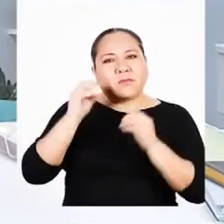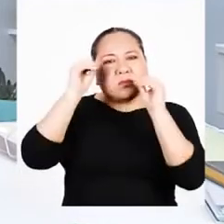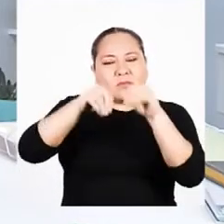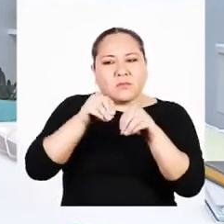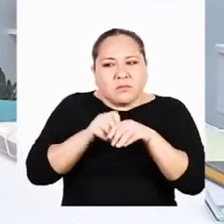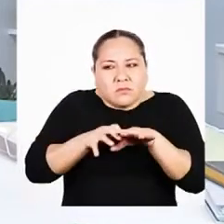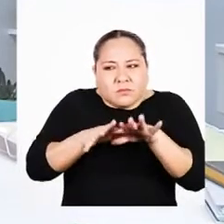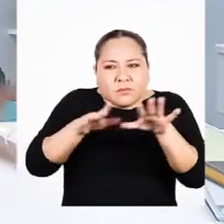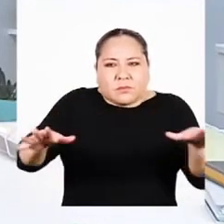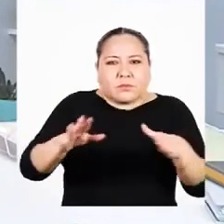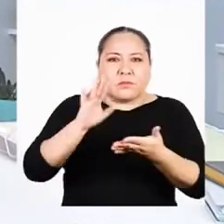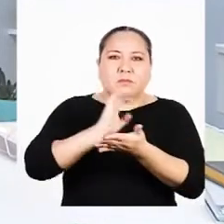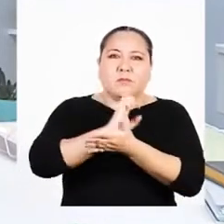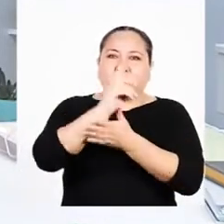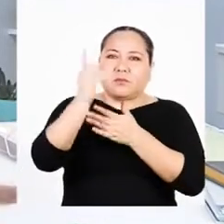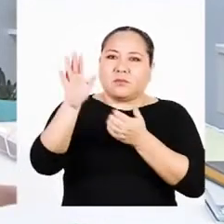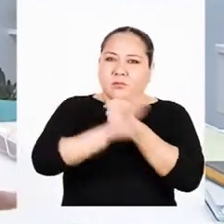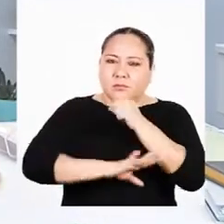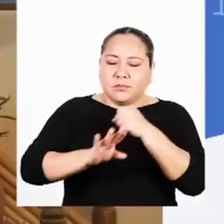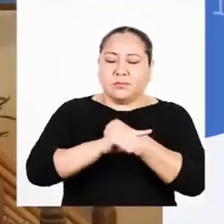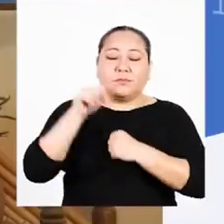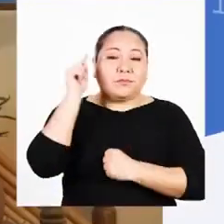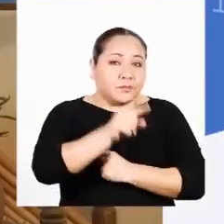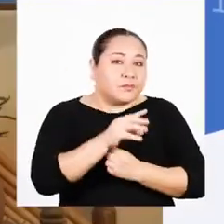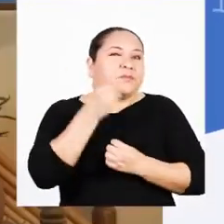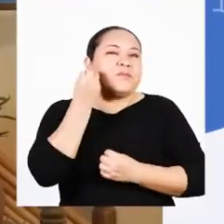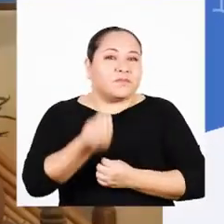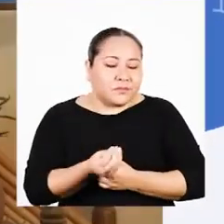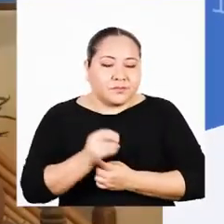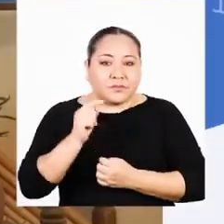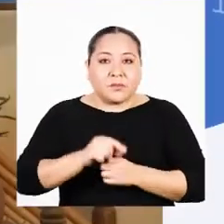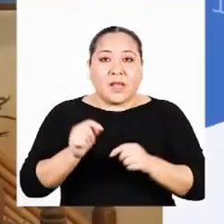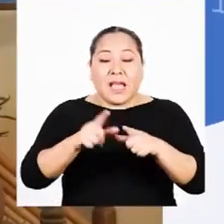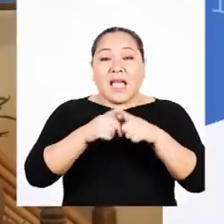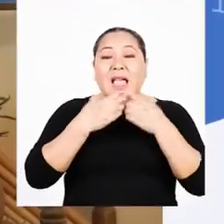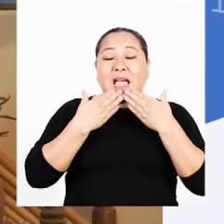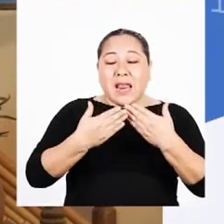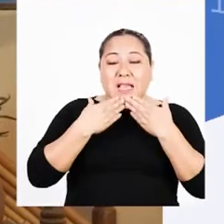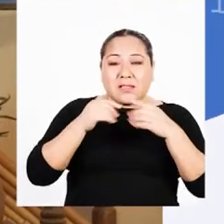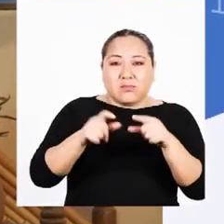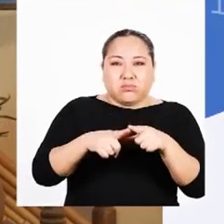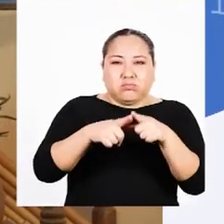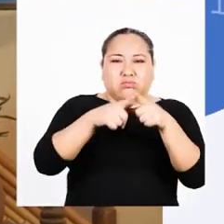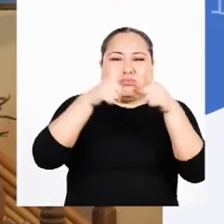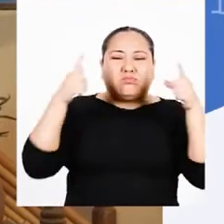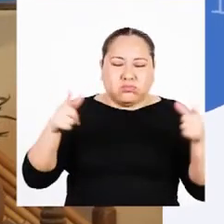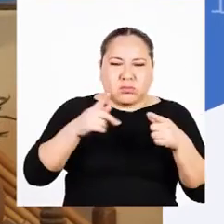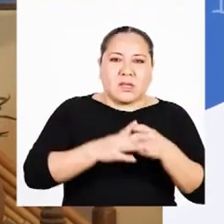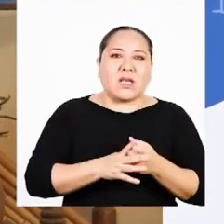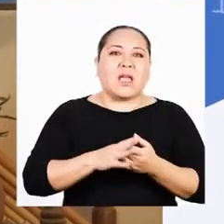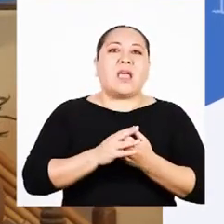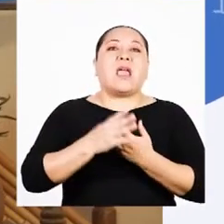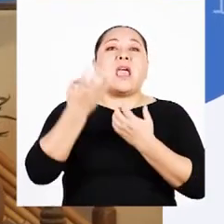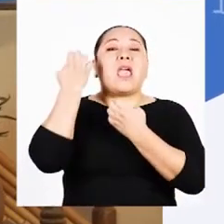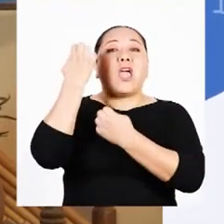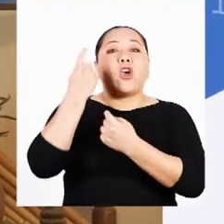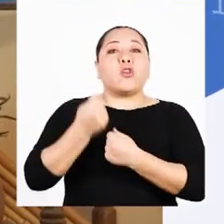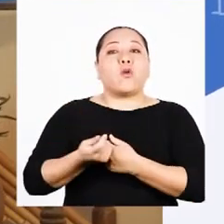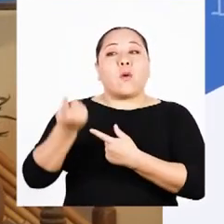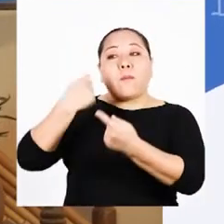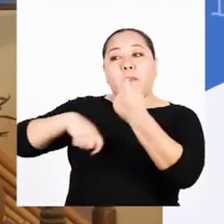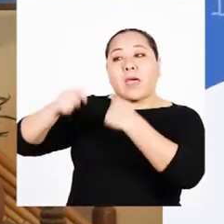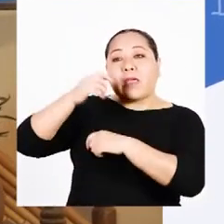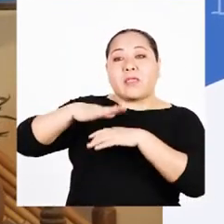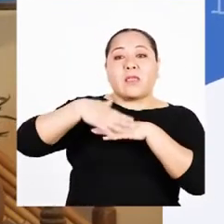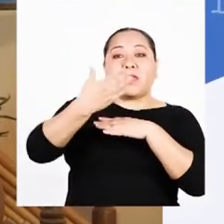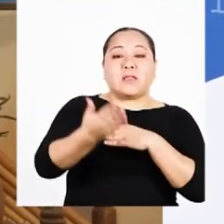sí ocurriera la expansión de la educación básica? Esto ocurre gracias al crecimiento económico que hubo por las